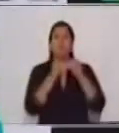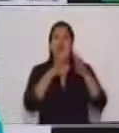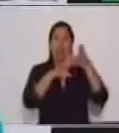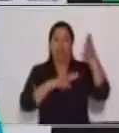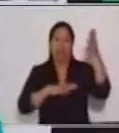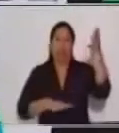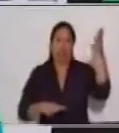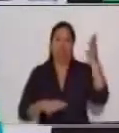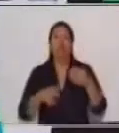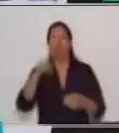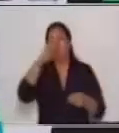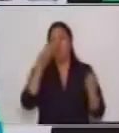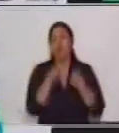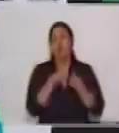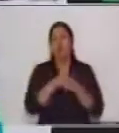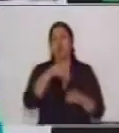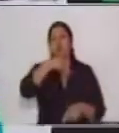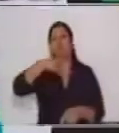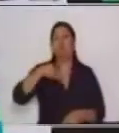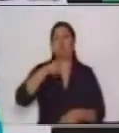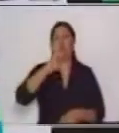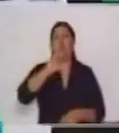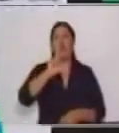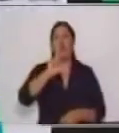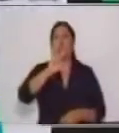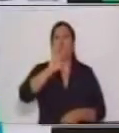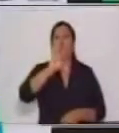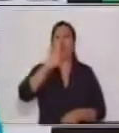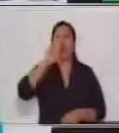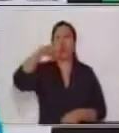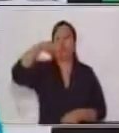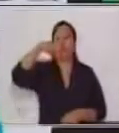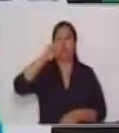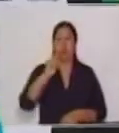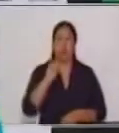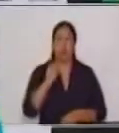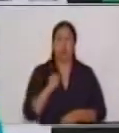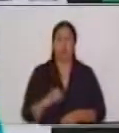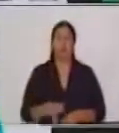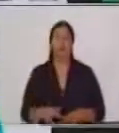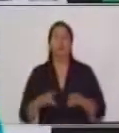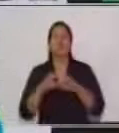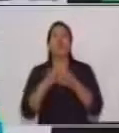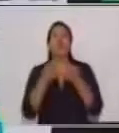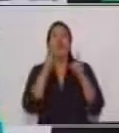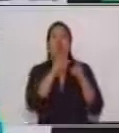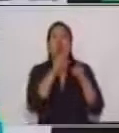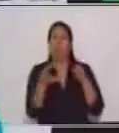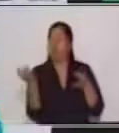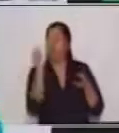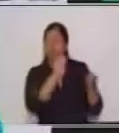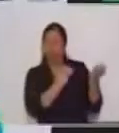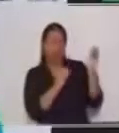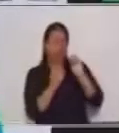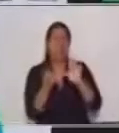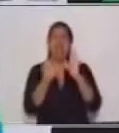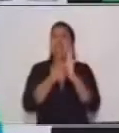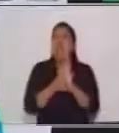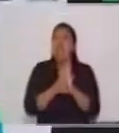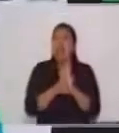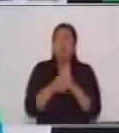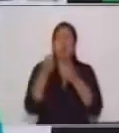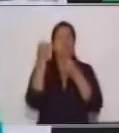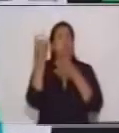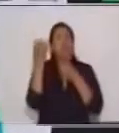cuerpo. Se argumenta la exposición con datos, información, ejemplos, comparaciones y otros